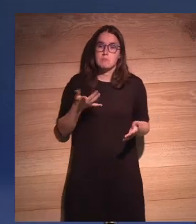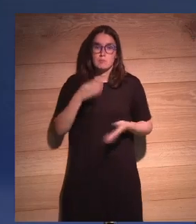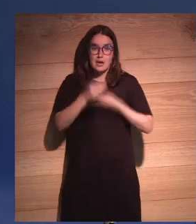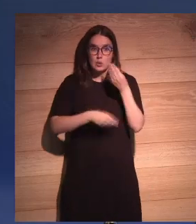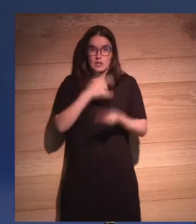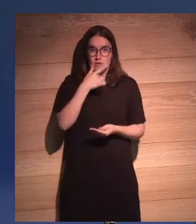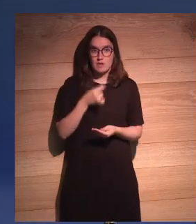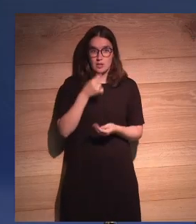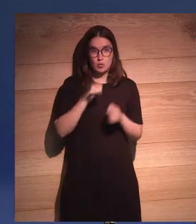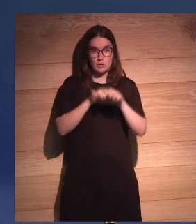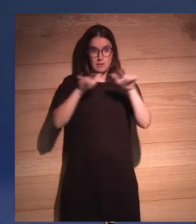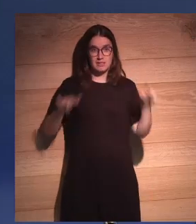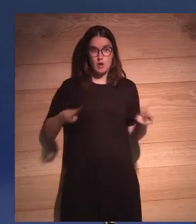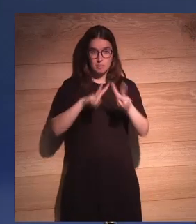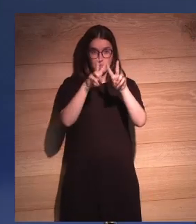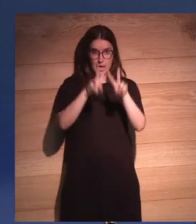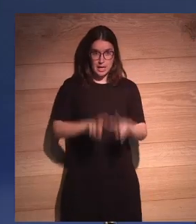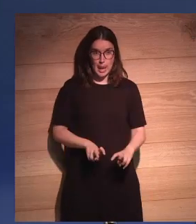de utilizar con una plataforma analítica.